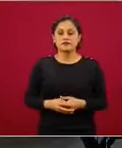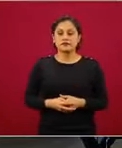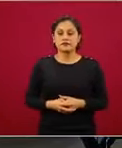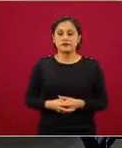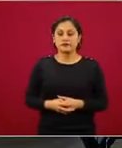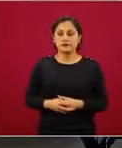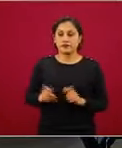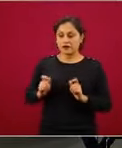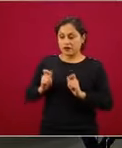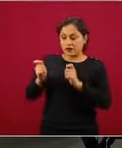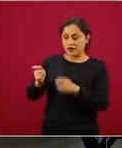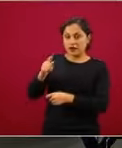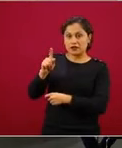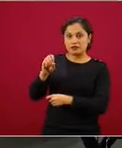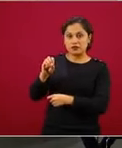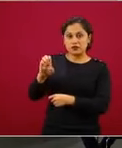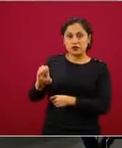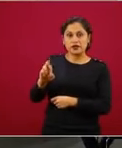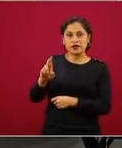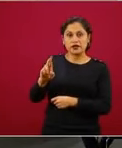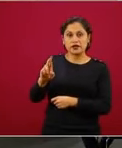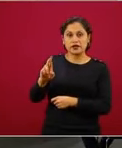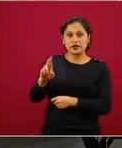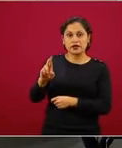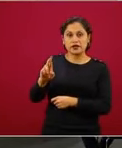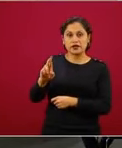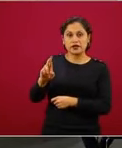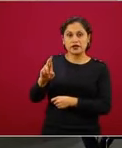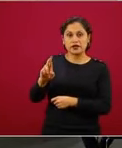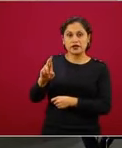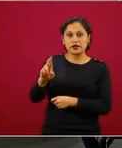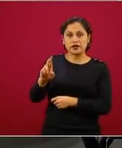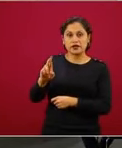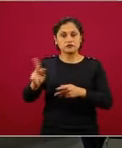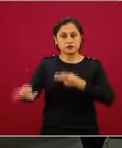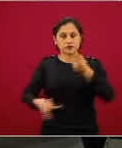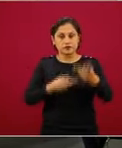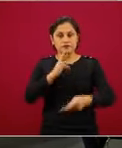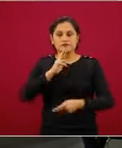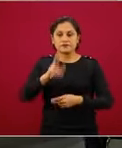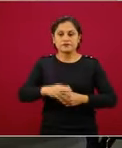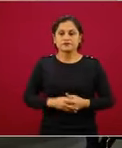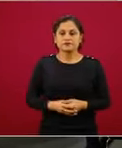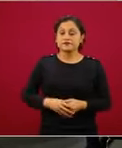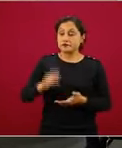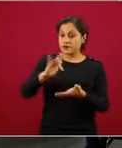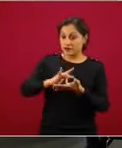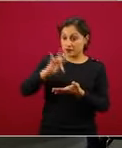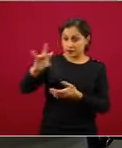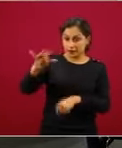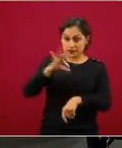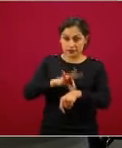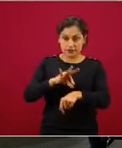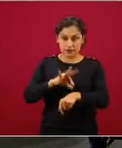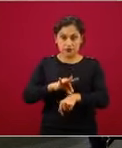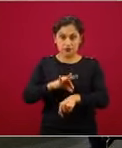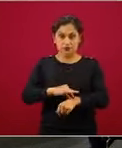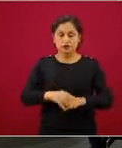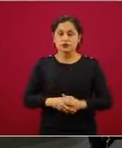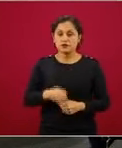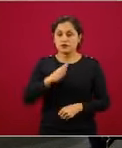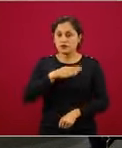palabra al maestro Zoe Robledo y posteriormente abrimos a preguntas y respuestas. Muchas gracias, doctor López-Gatell. Muy buenas